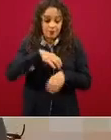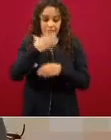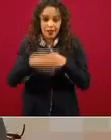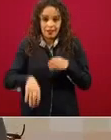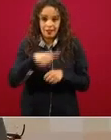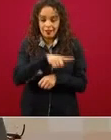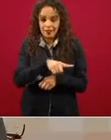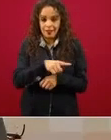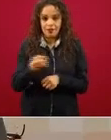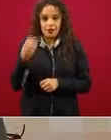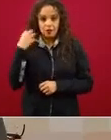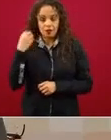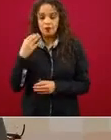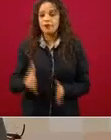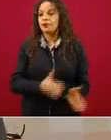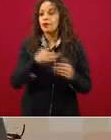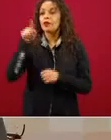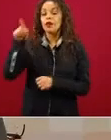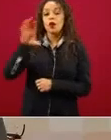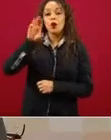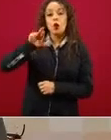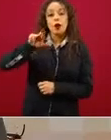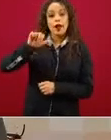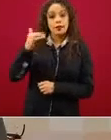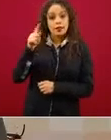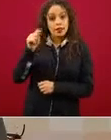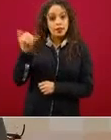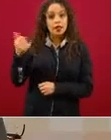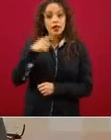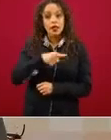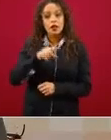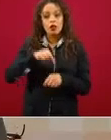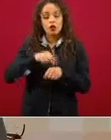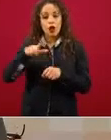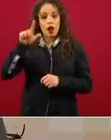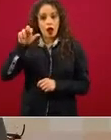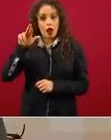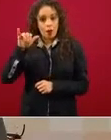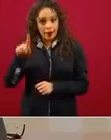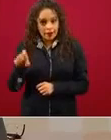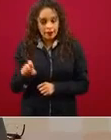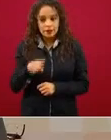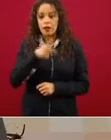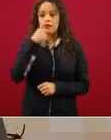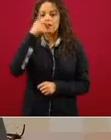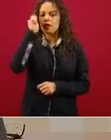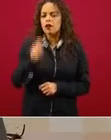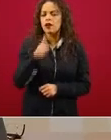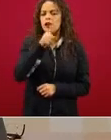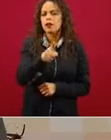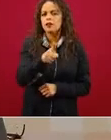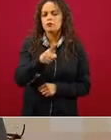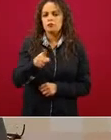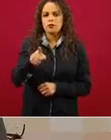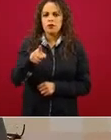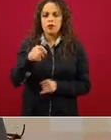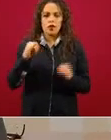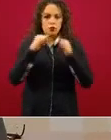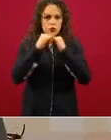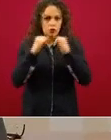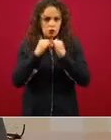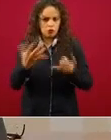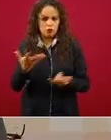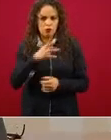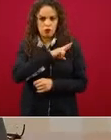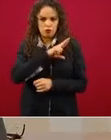un lado a CONACYT y a la doctora Álvarez Builla y a los grupos académicos, tanto de instituciones públicas de investigación y